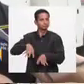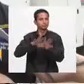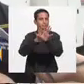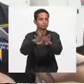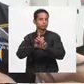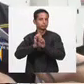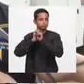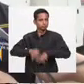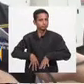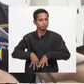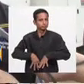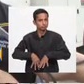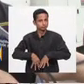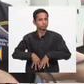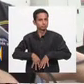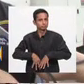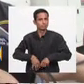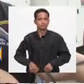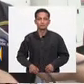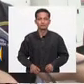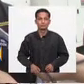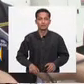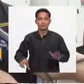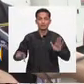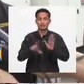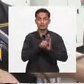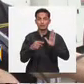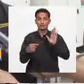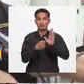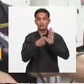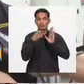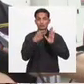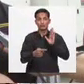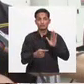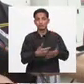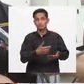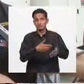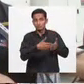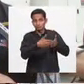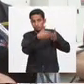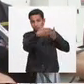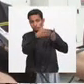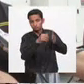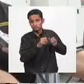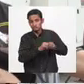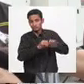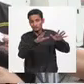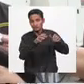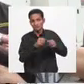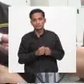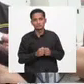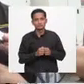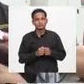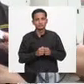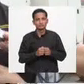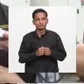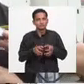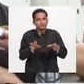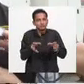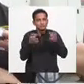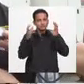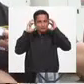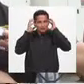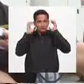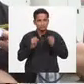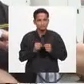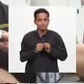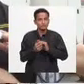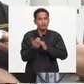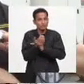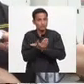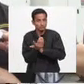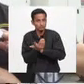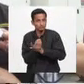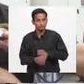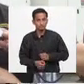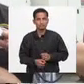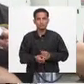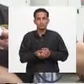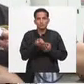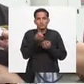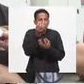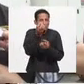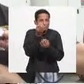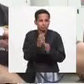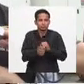Establece que para hacer publicidad en vallas en cuñas radiales cuñas televisivas y en